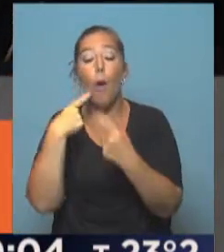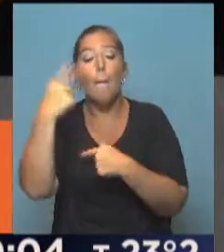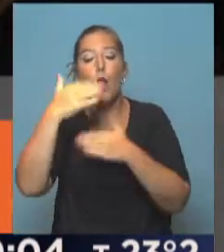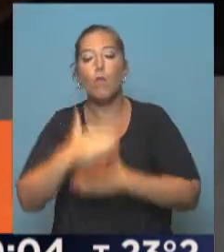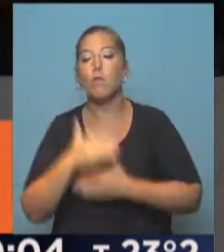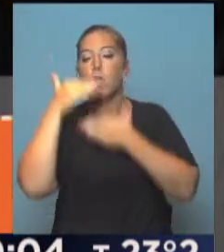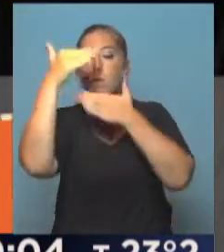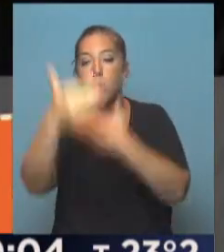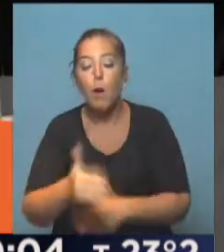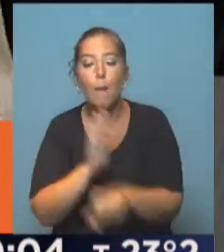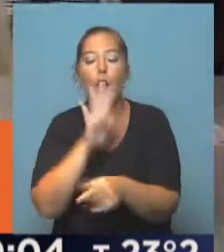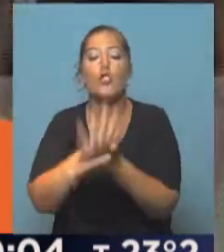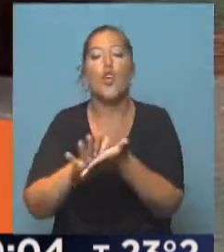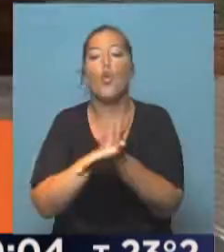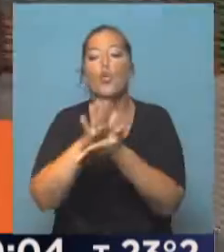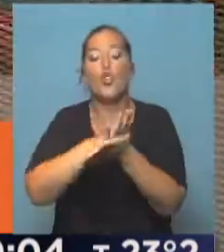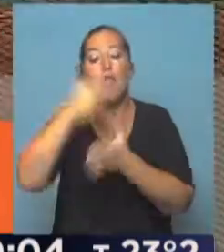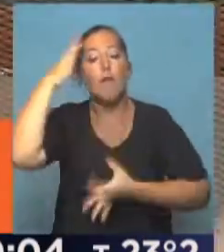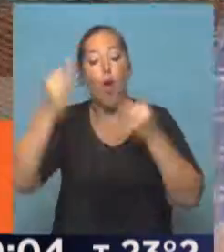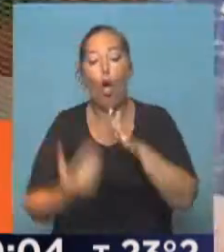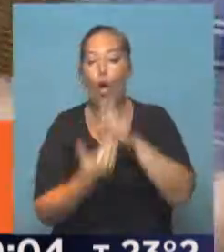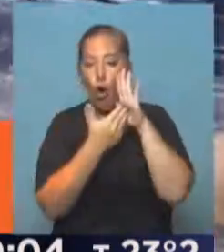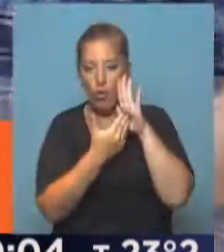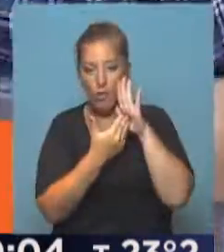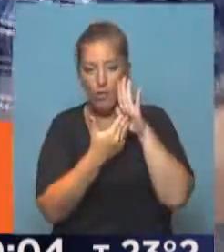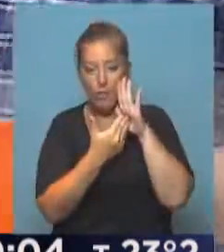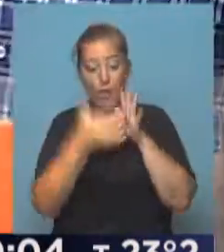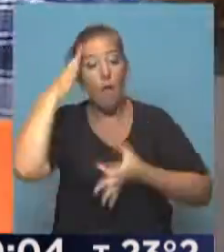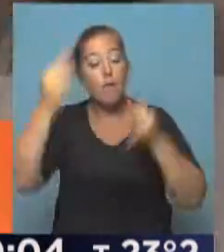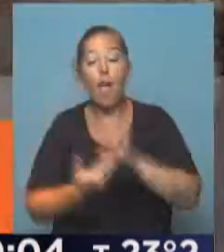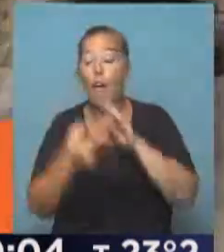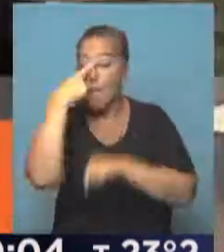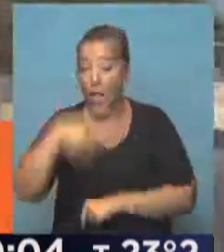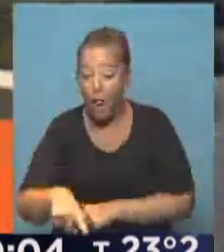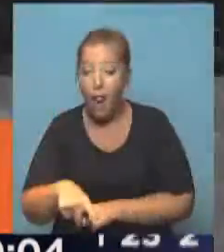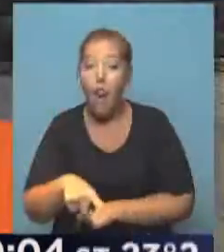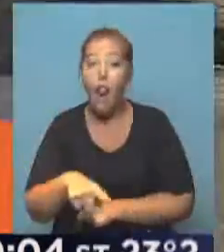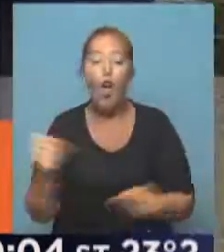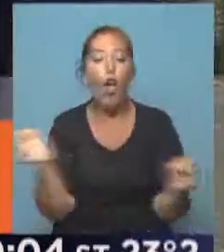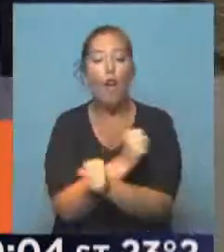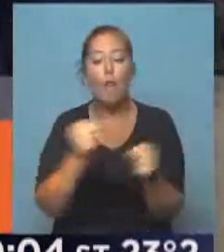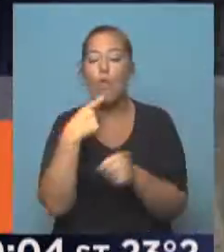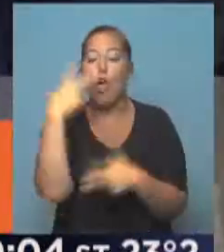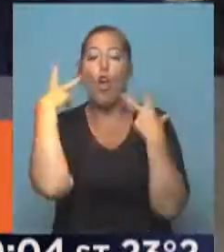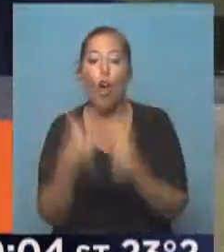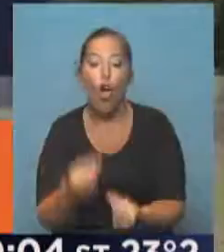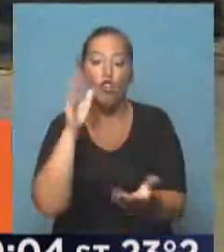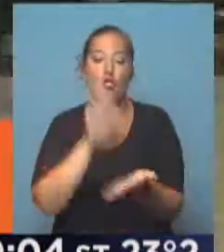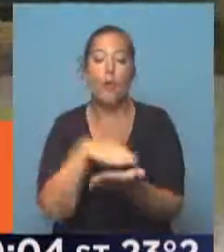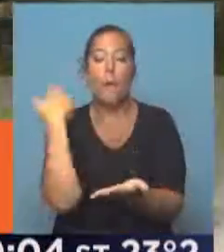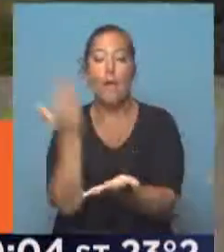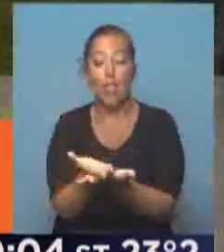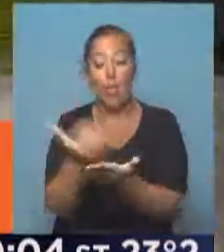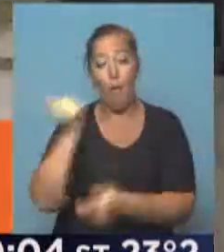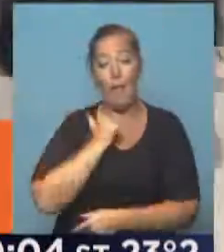postergó a la espera de la resolución de la Corte Suprema. El máximo tribunal, finalmente, confirmó el rechazo al planteo del militar y habilitó